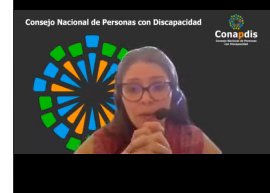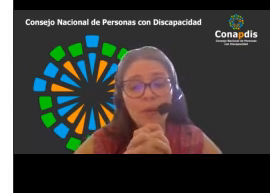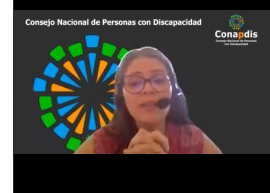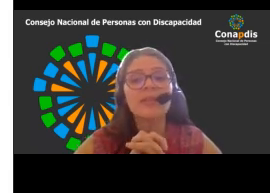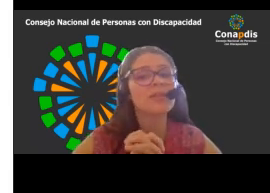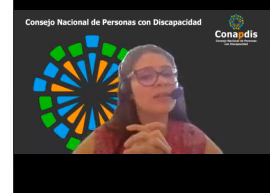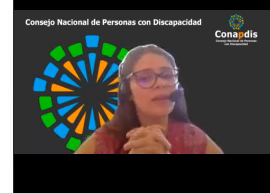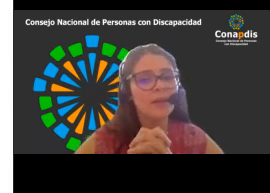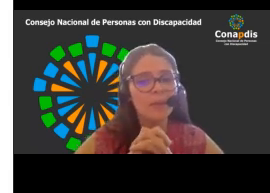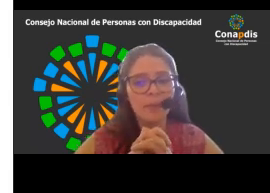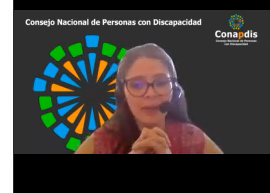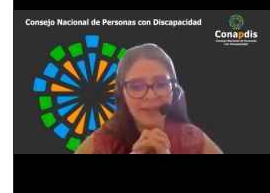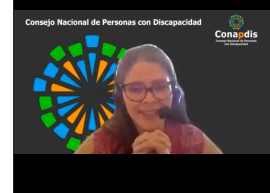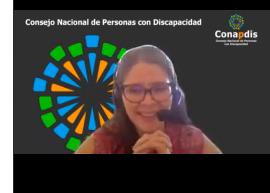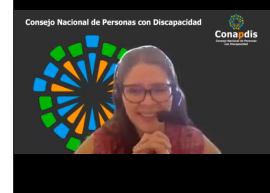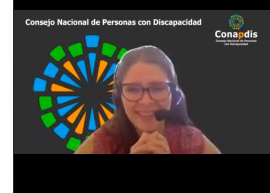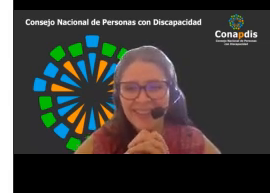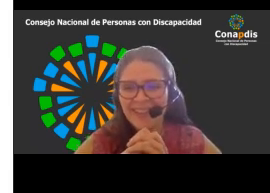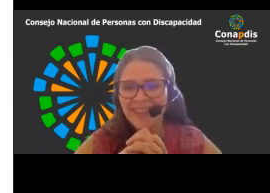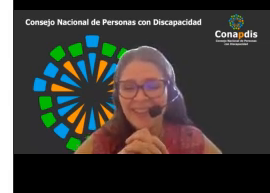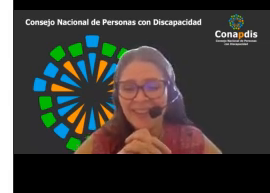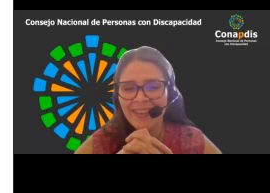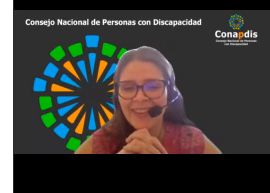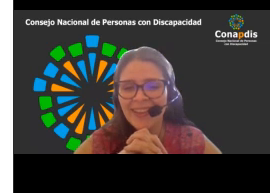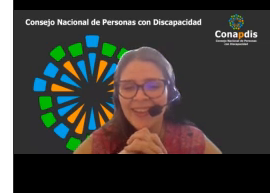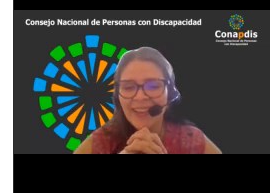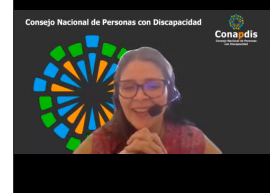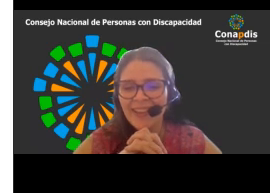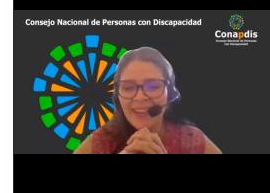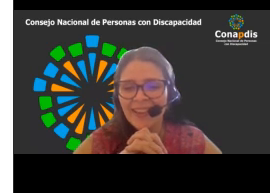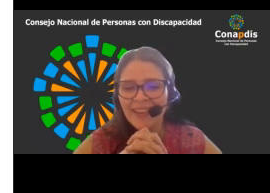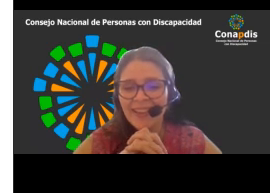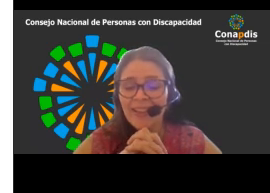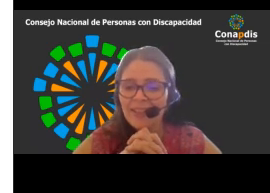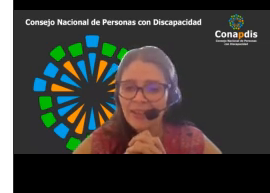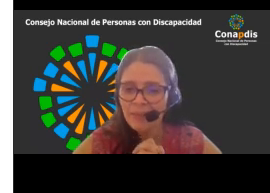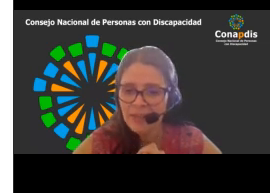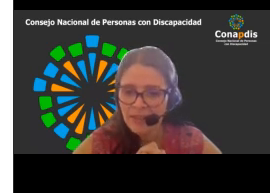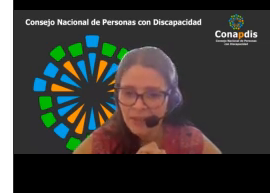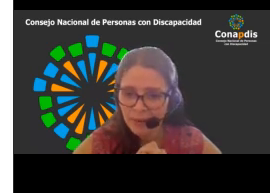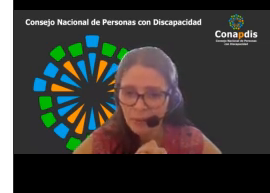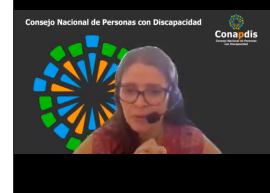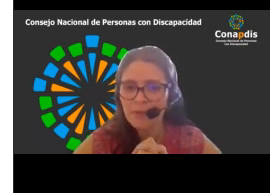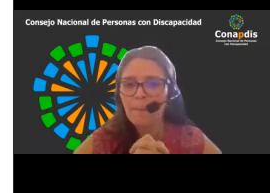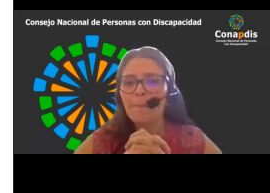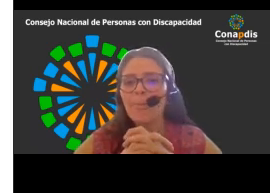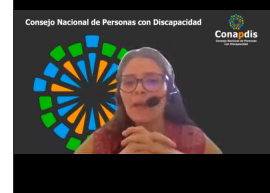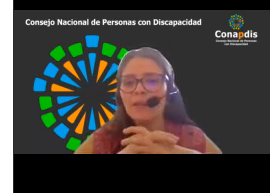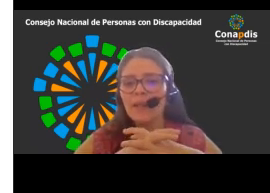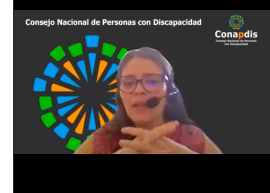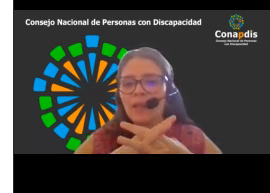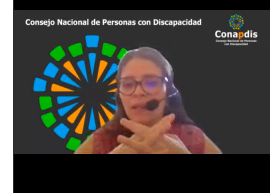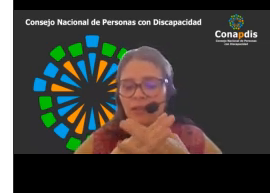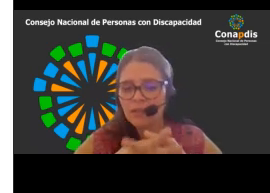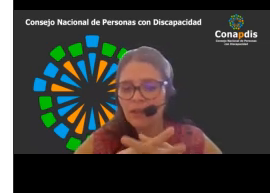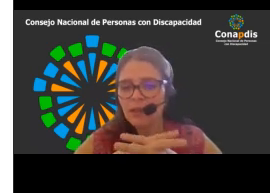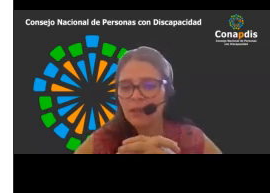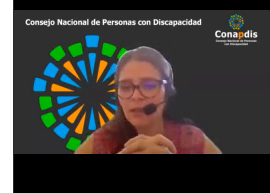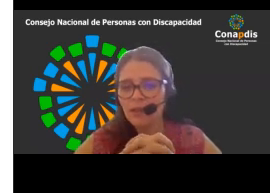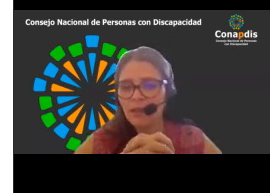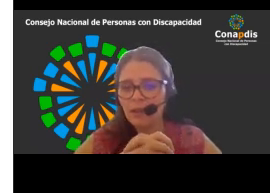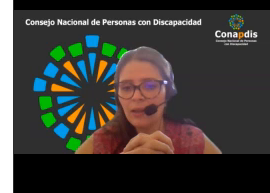porque no es tan sencilla como parece la ley siete mil seiscientos tiene